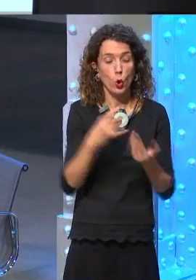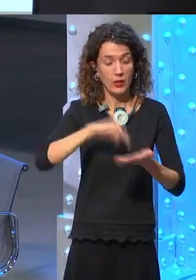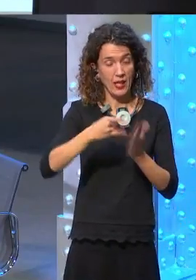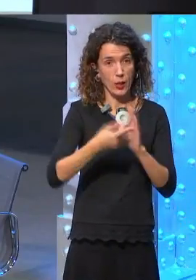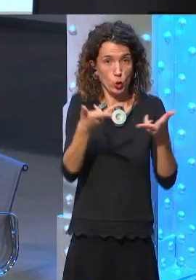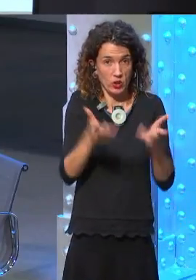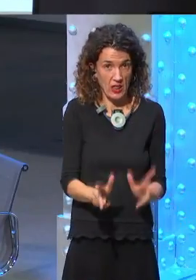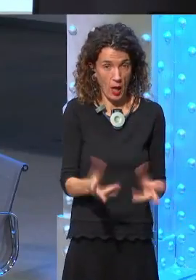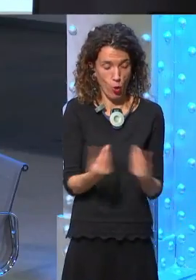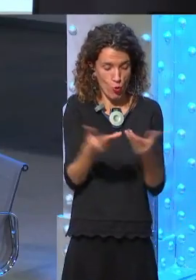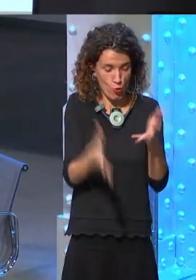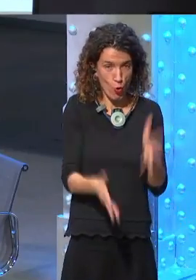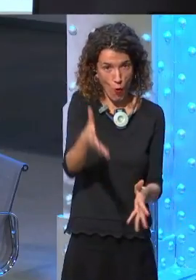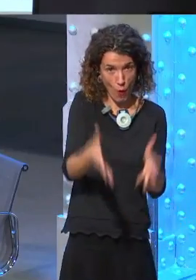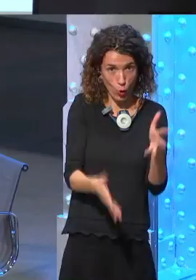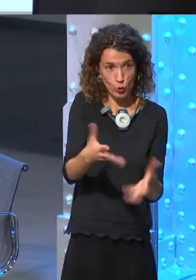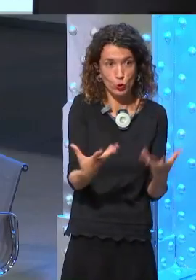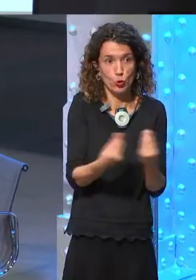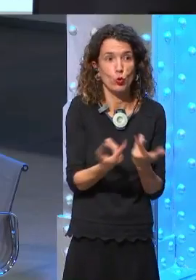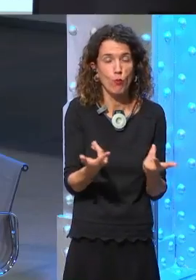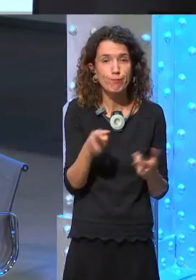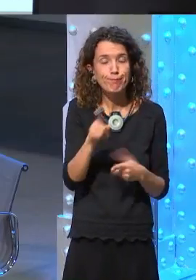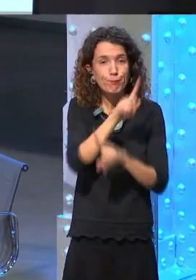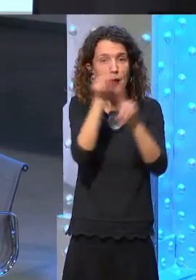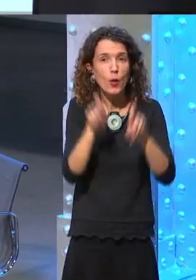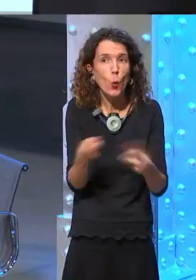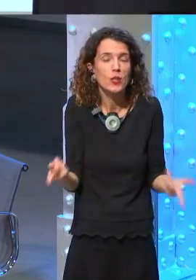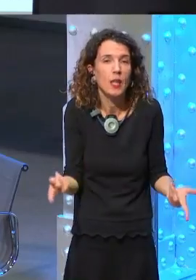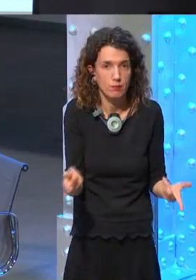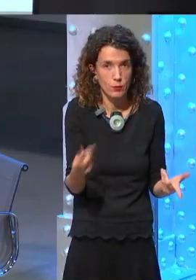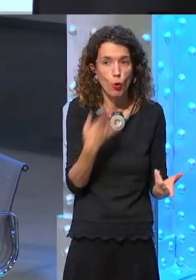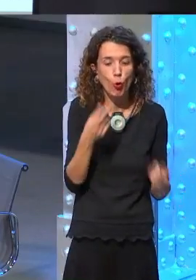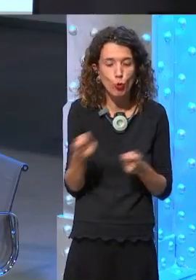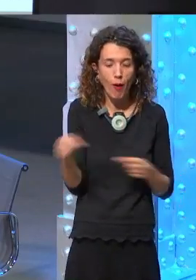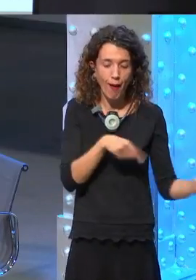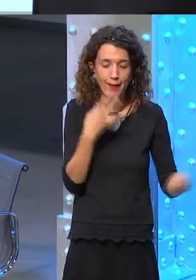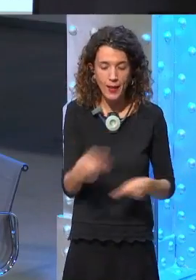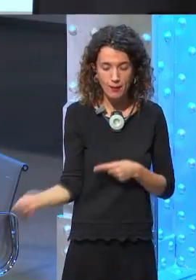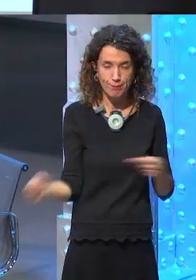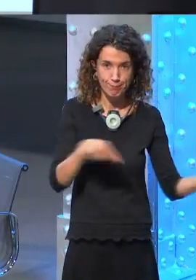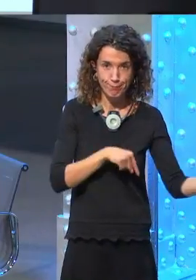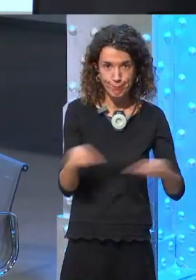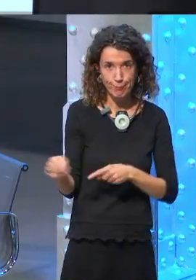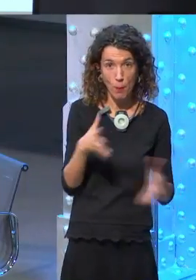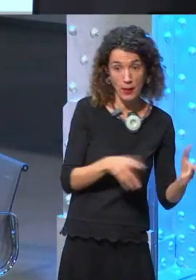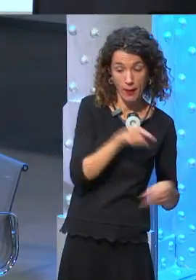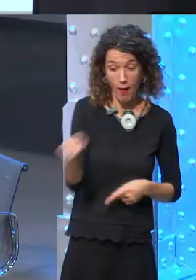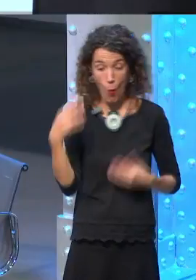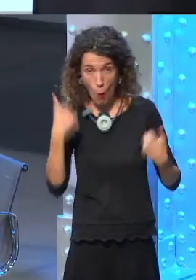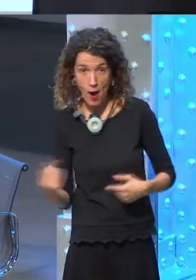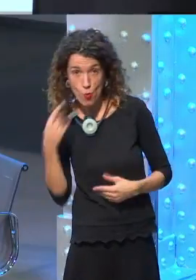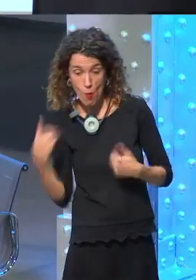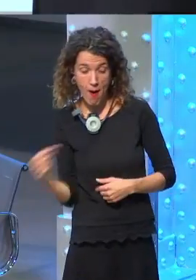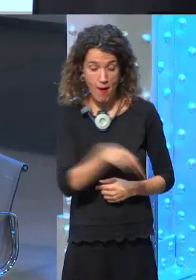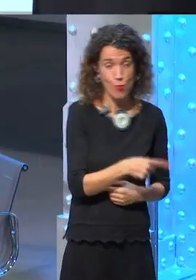técnico sentado en el robot y con la pregunta de quién controla a quién. Y creo que esto es cada vez de